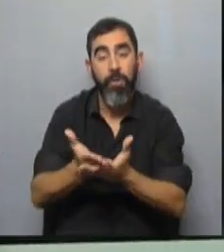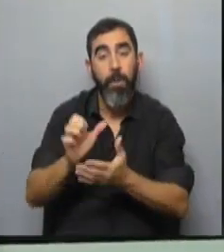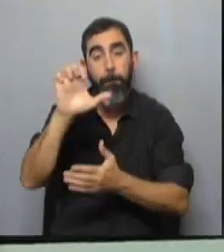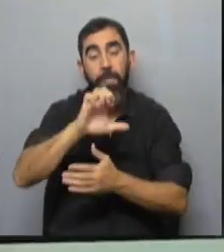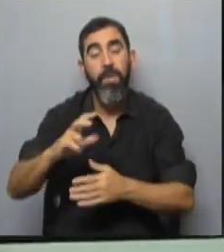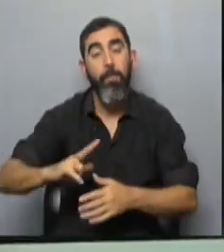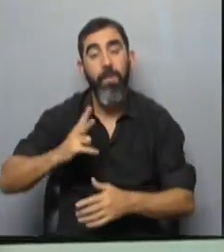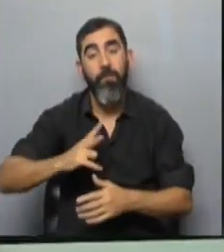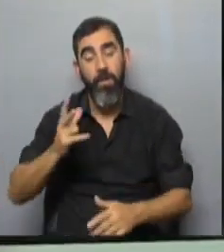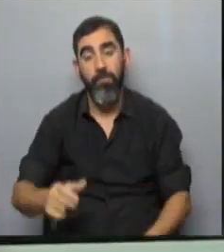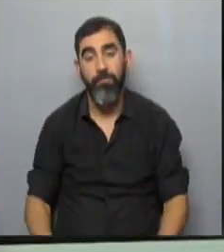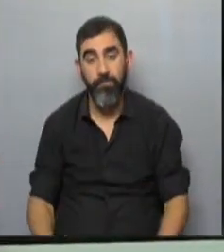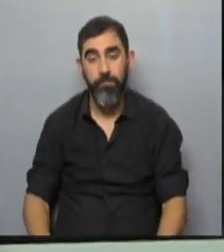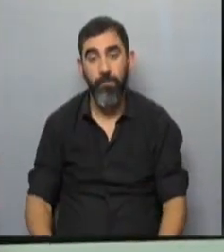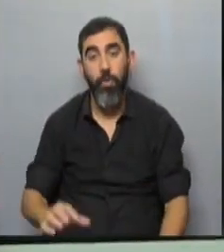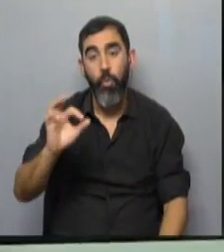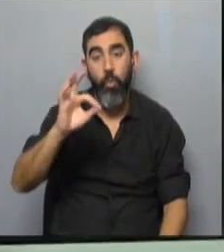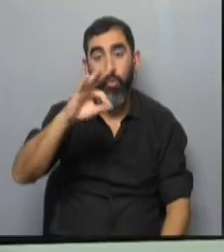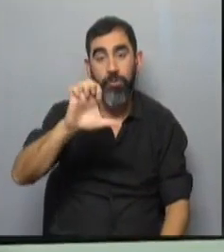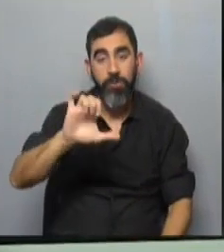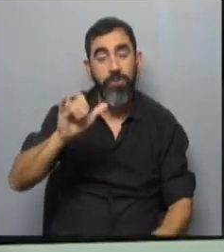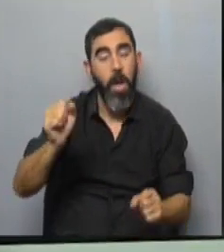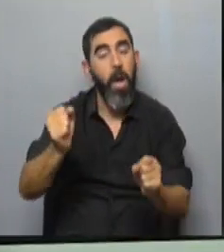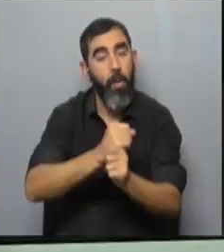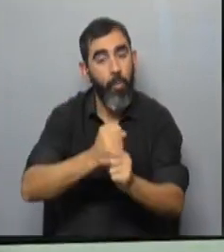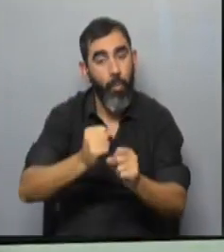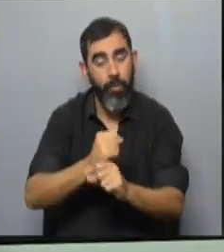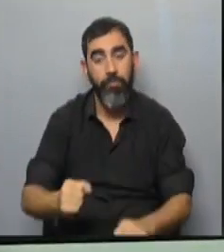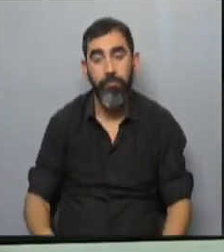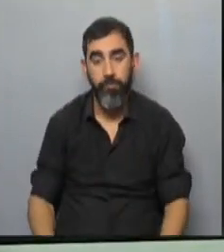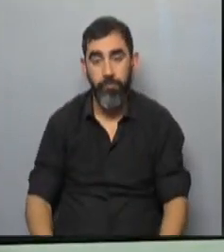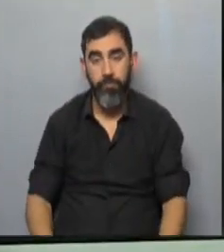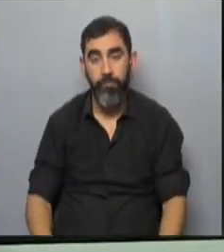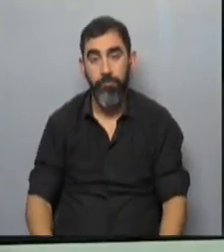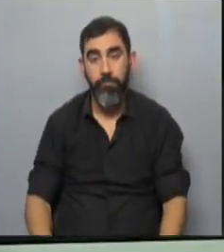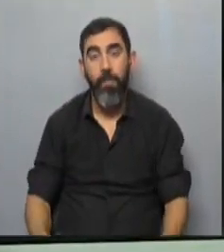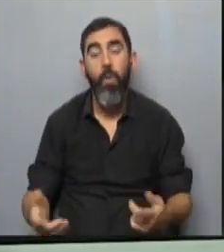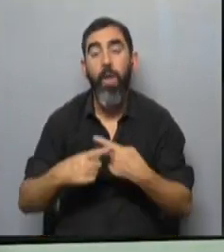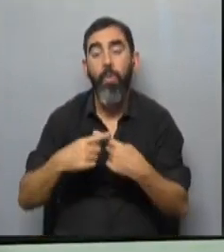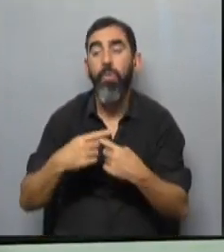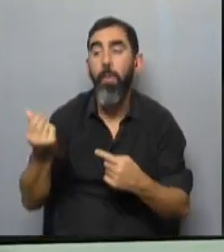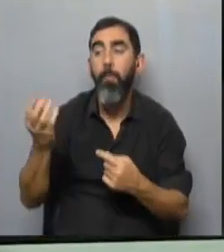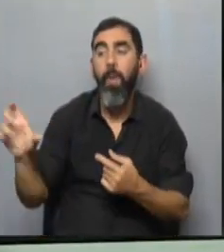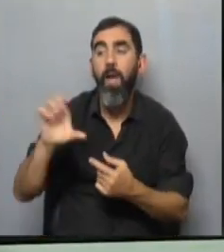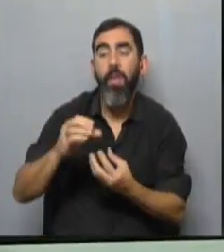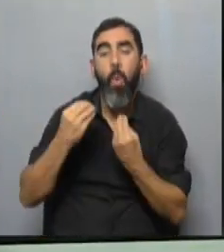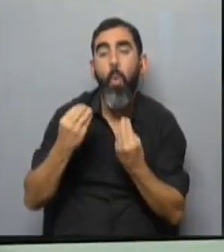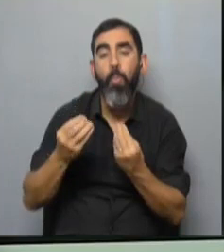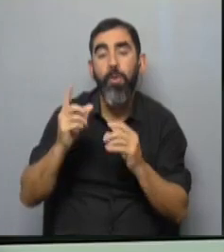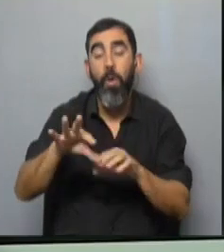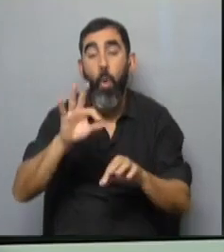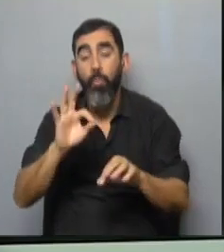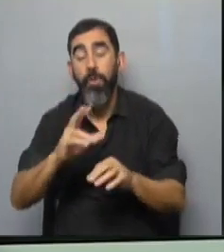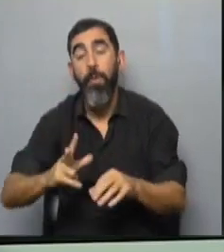empresas privadas, que la OCE ya dio su visto bueno a esa solución técnica. Está en discusión ahora la financiación y por supuesto que las opciones